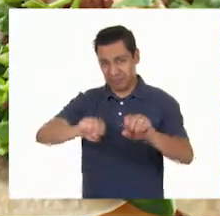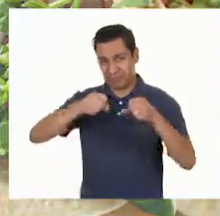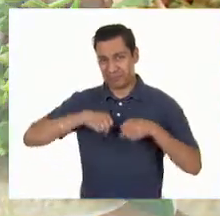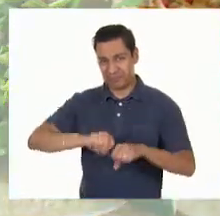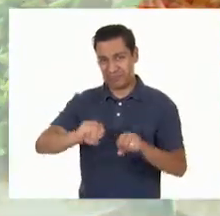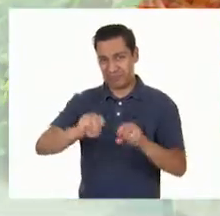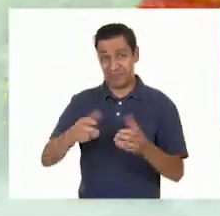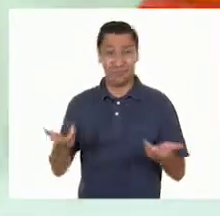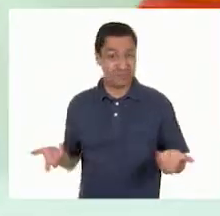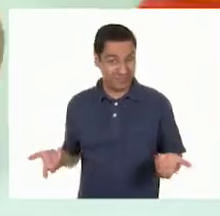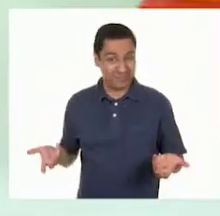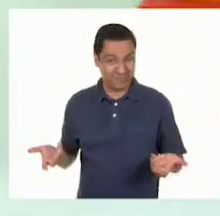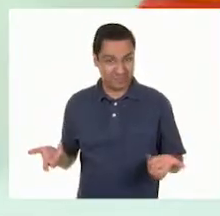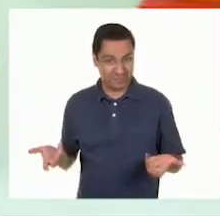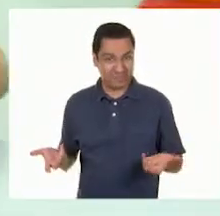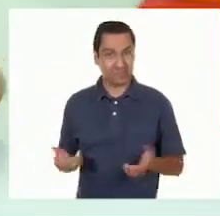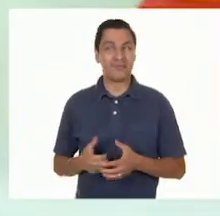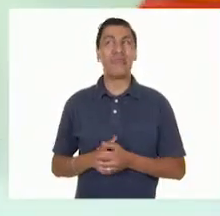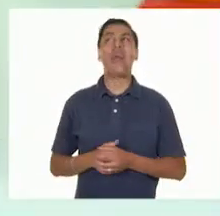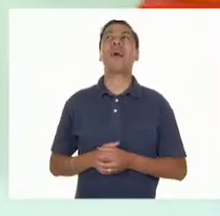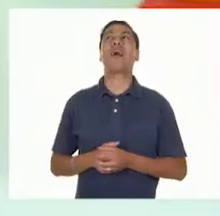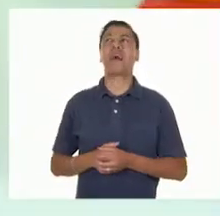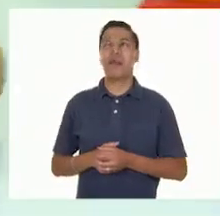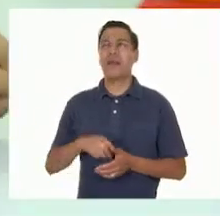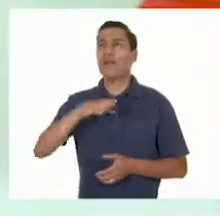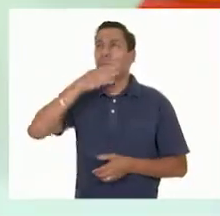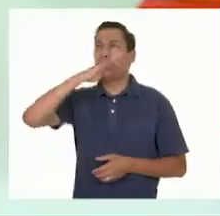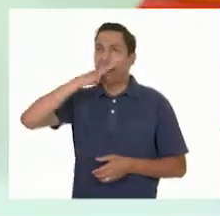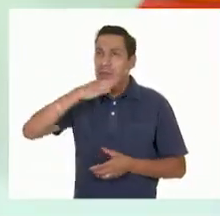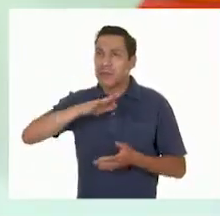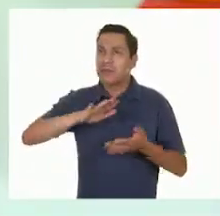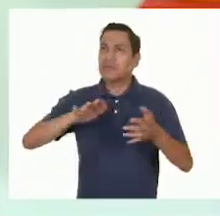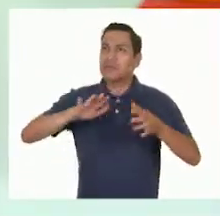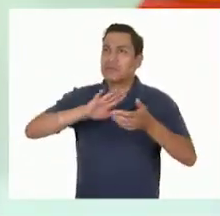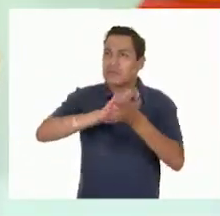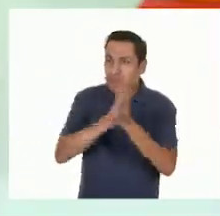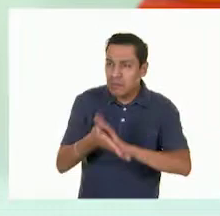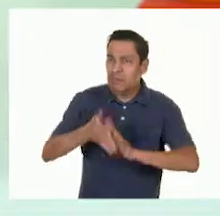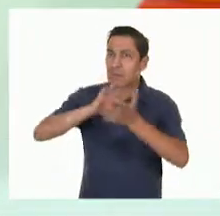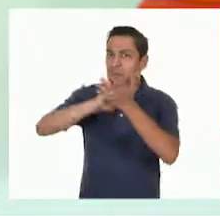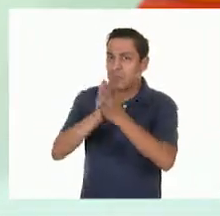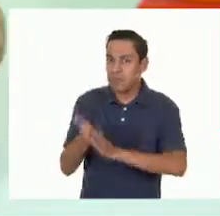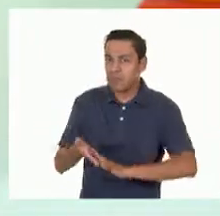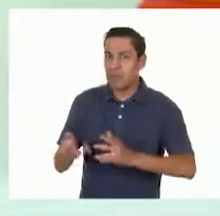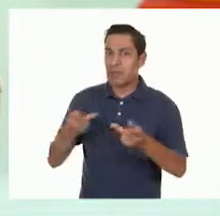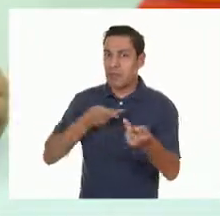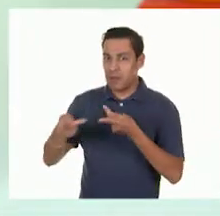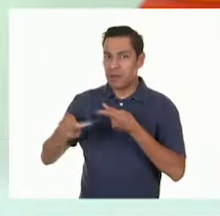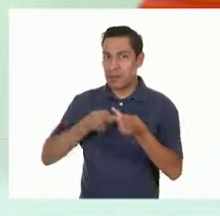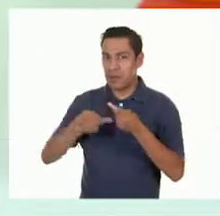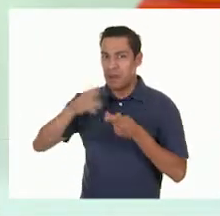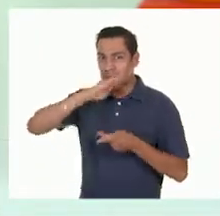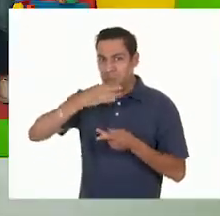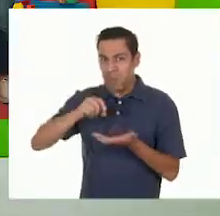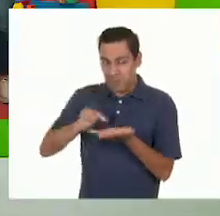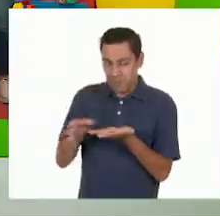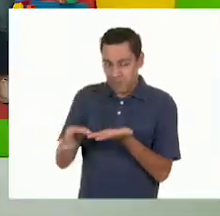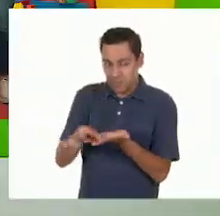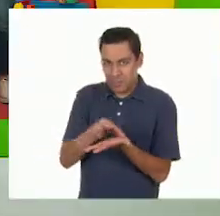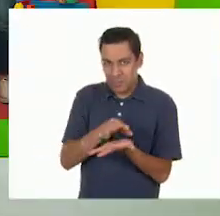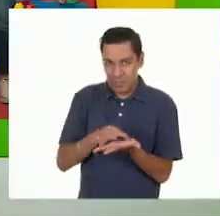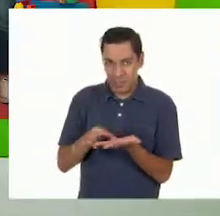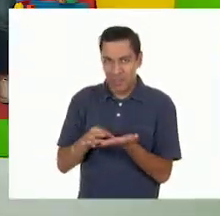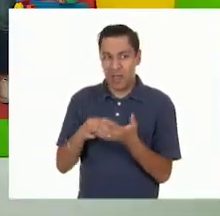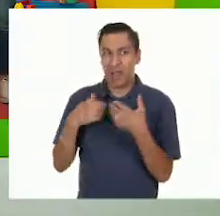o no tenía idea de la variedad de alimentos que se pueden preparar con los granos de maíz